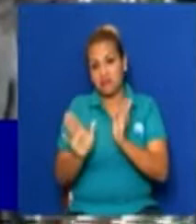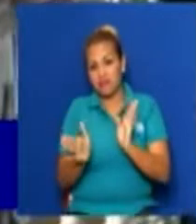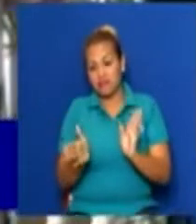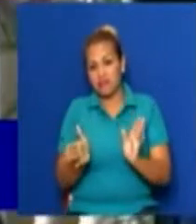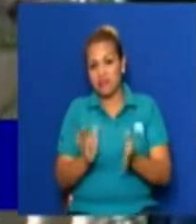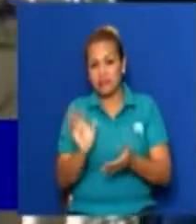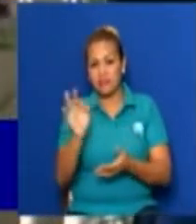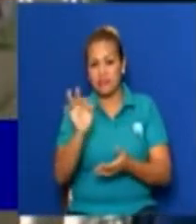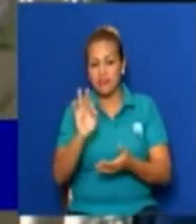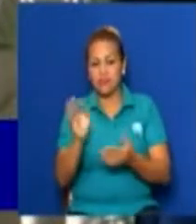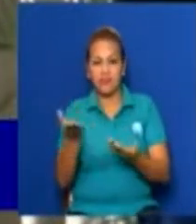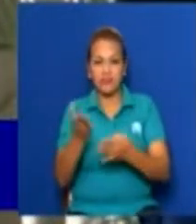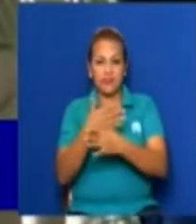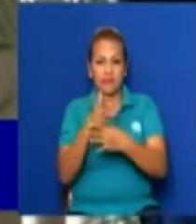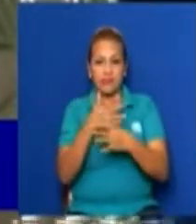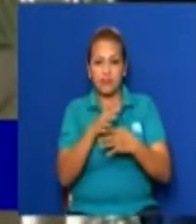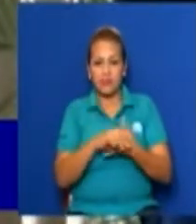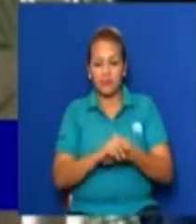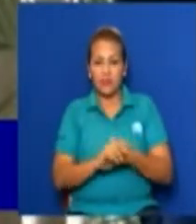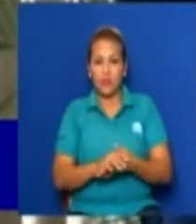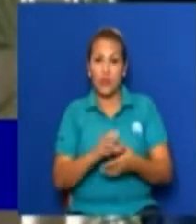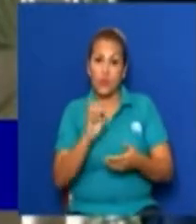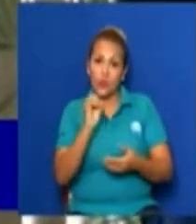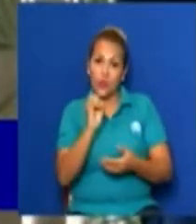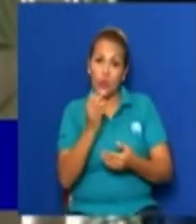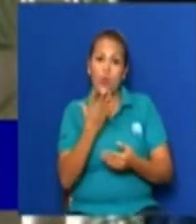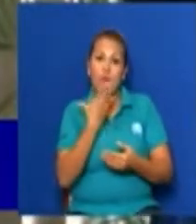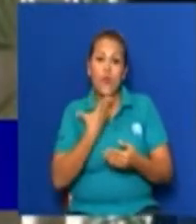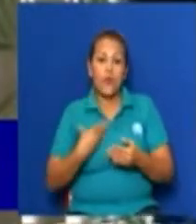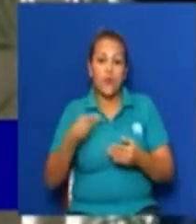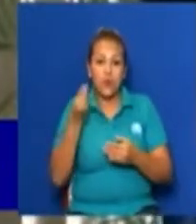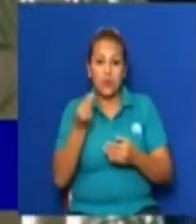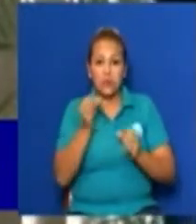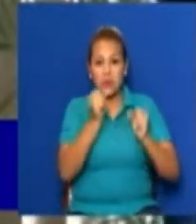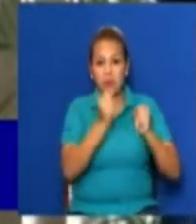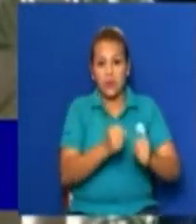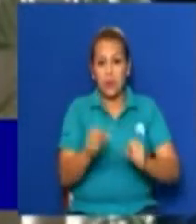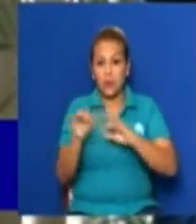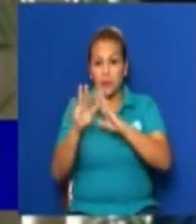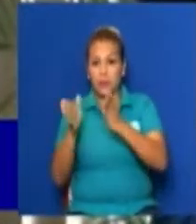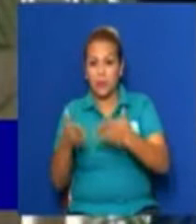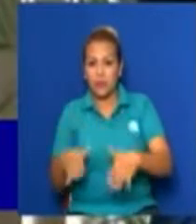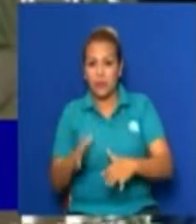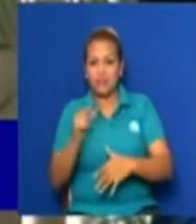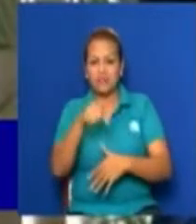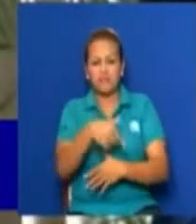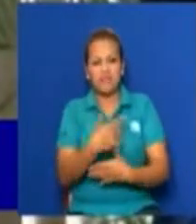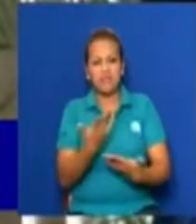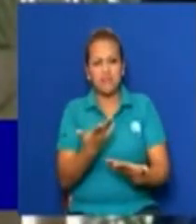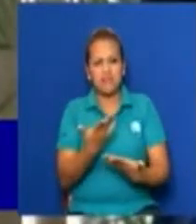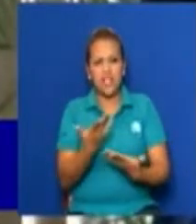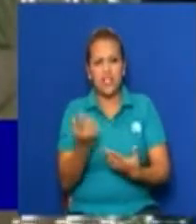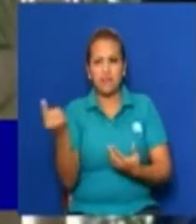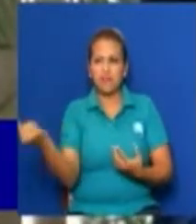es las jóvenes o los jóvenes que llegan del sector rural.